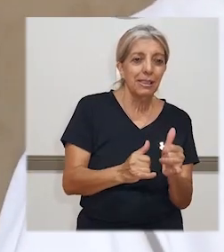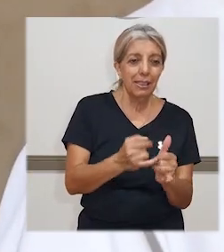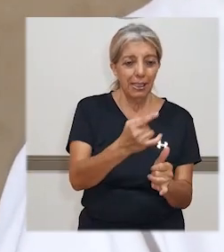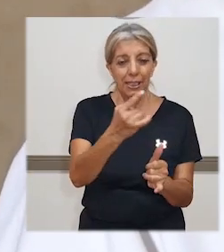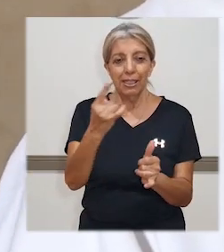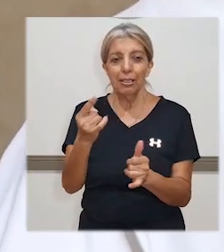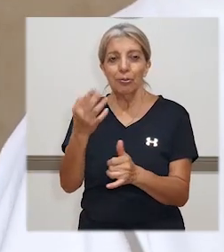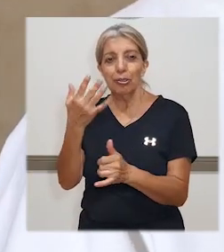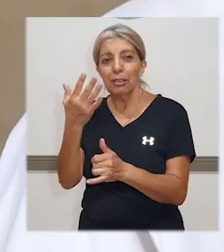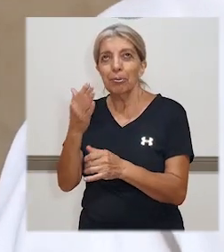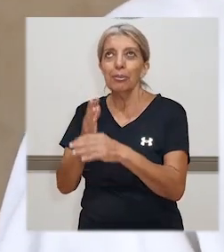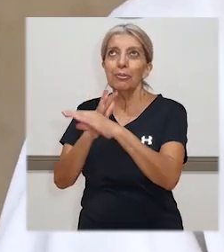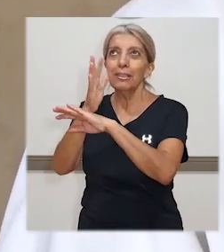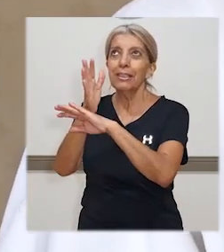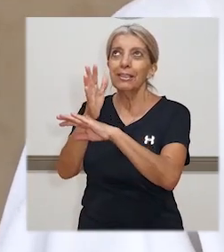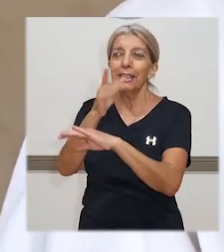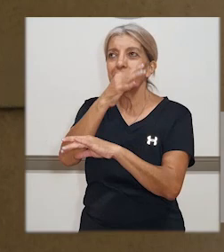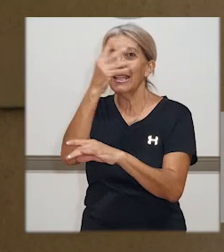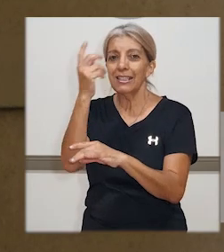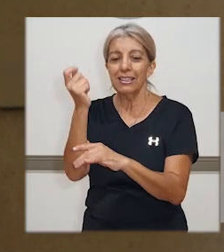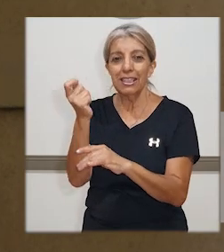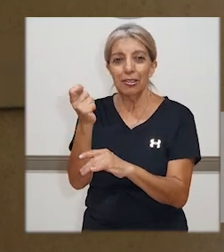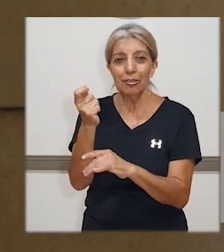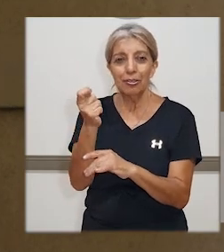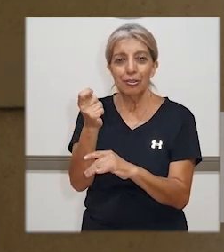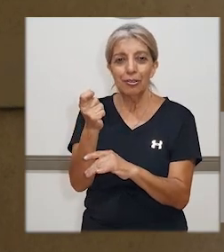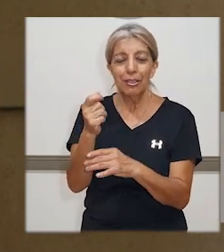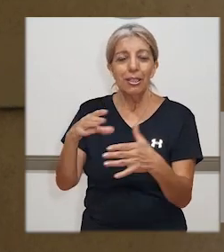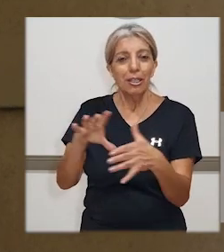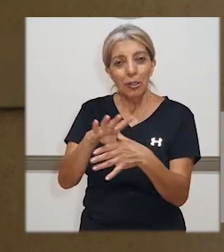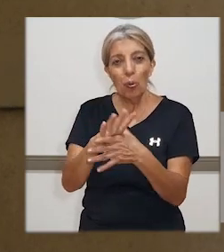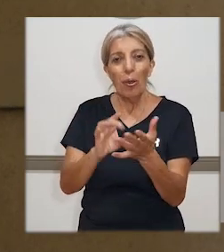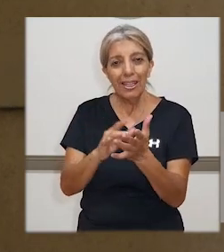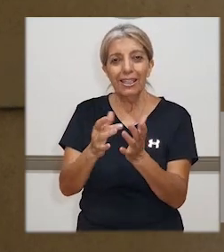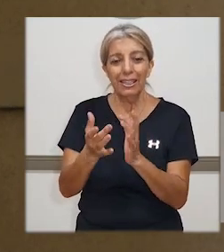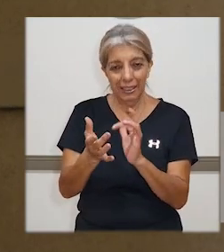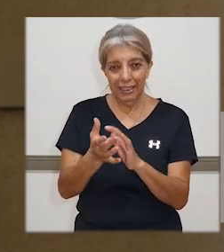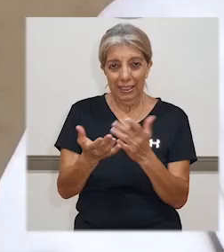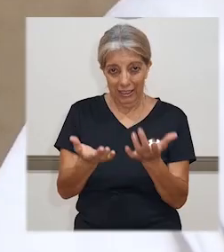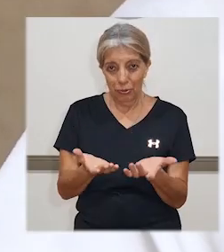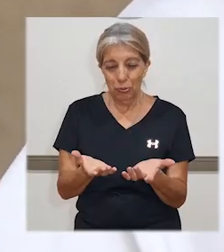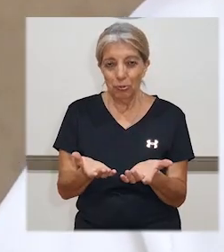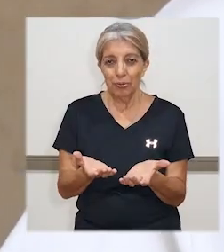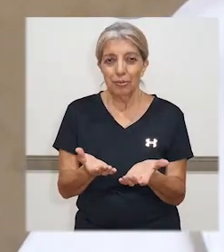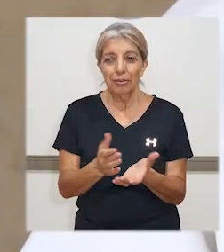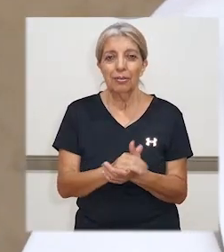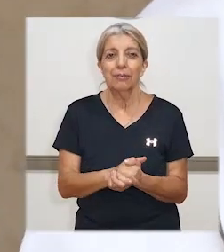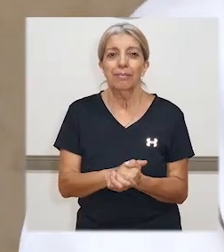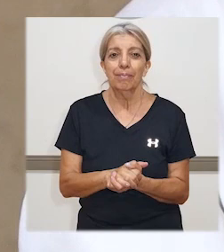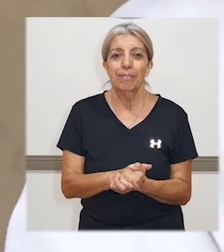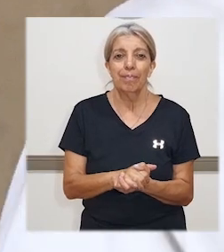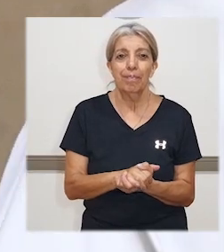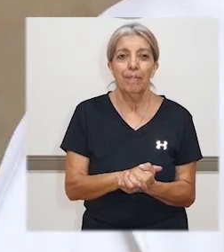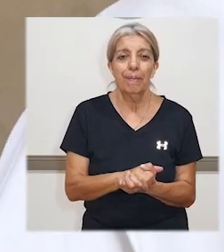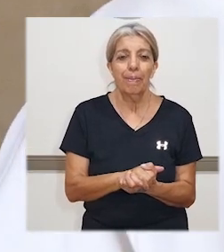lugar nos mete a su corazón. Nos hace ingresar también en el ámbito de la comunidad donde